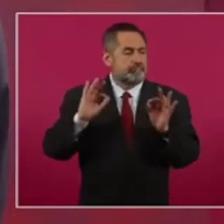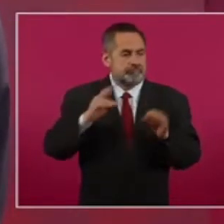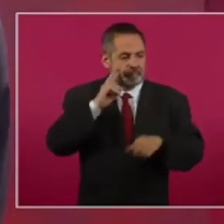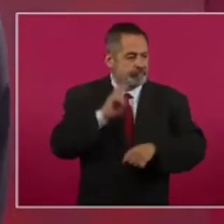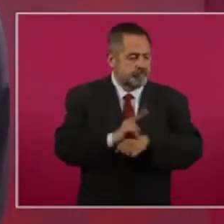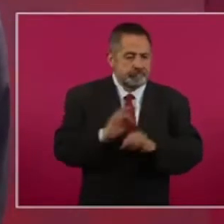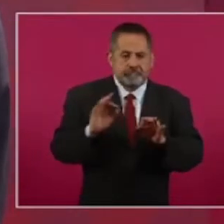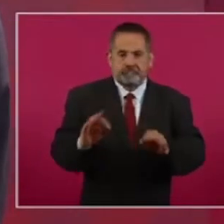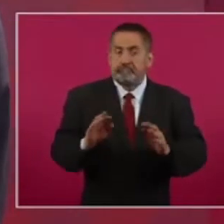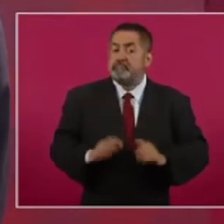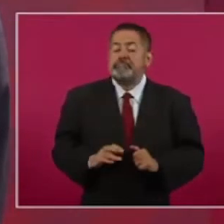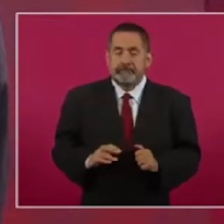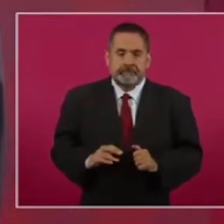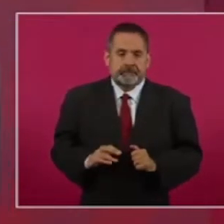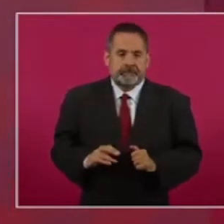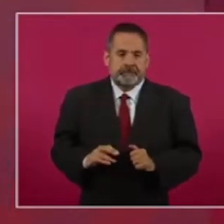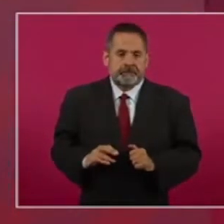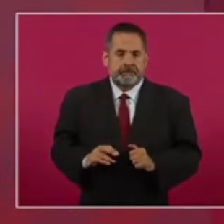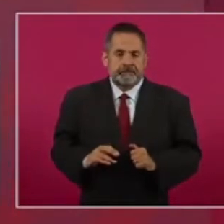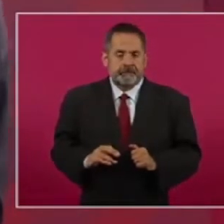Sí.